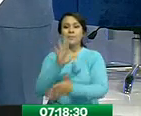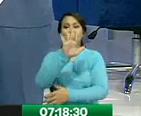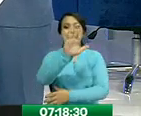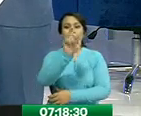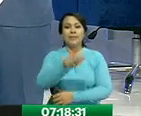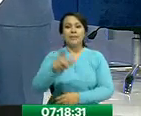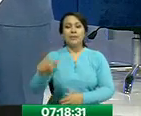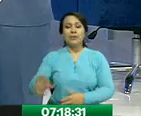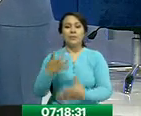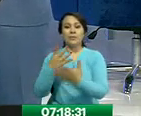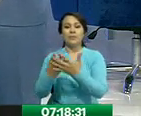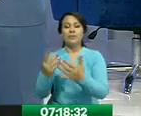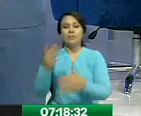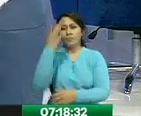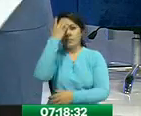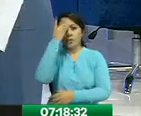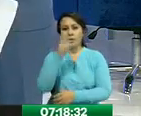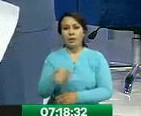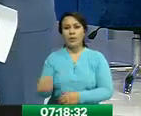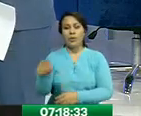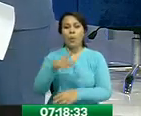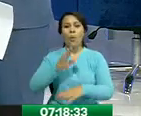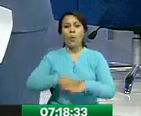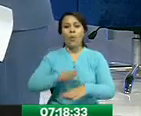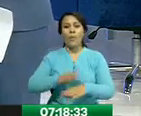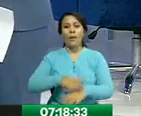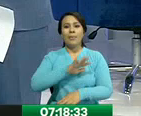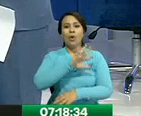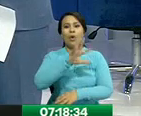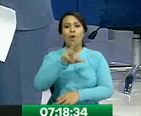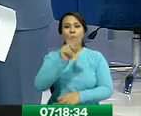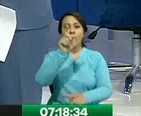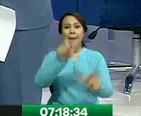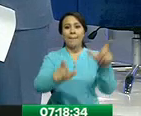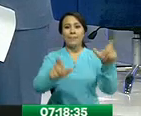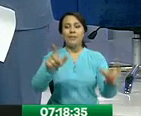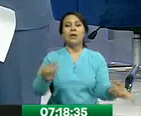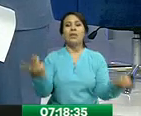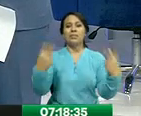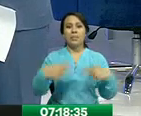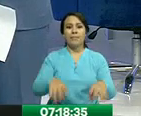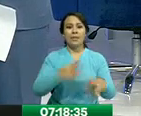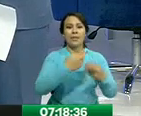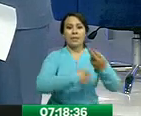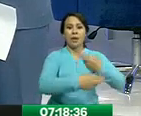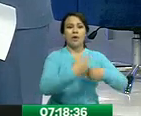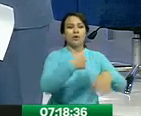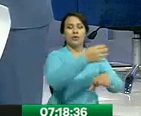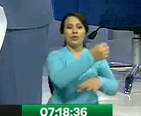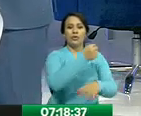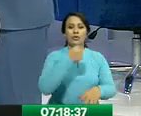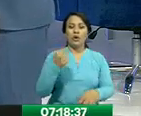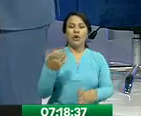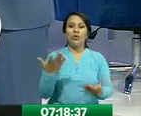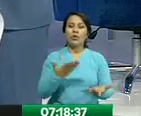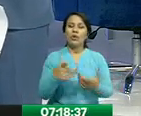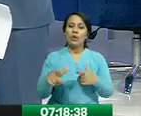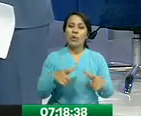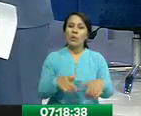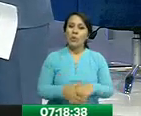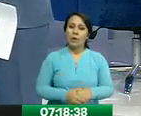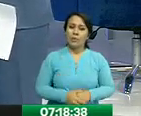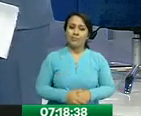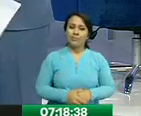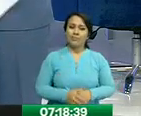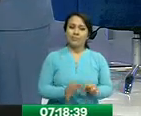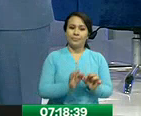sujetos supuestamente implicados en el robo a personas y también a locales comerciales. ¿Adivine dónde? ¿En dónde? En el